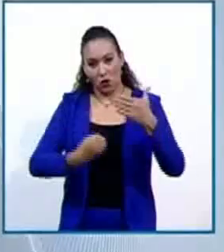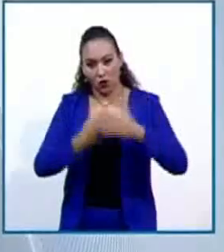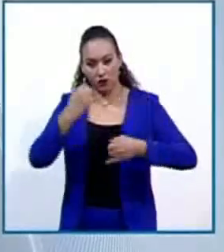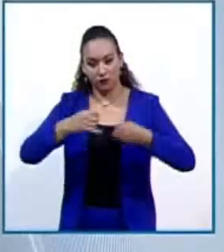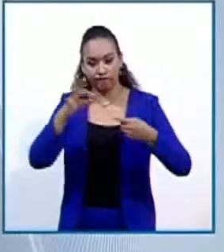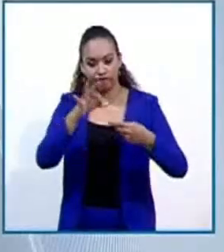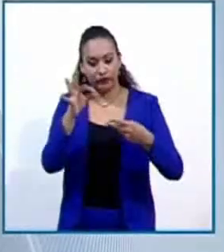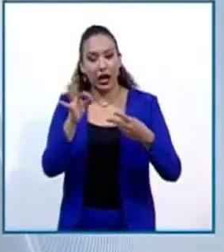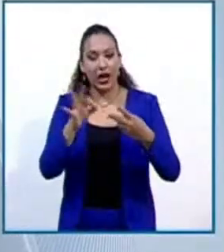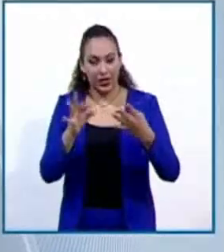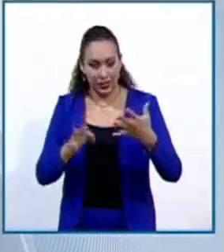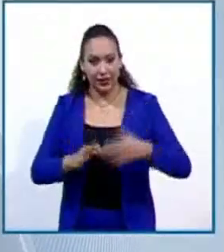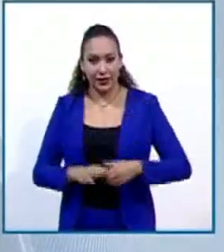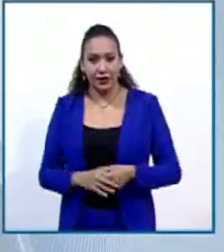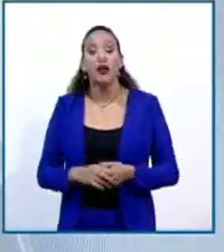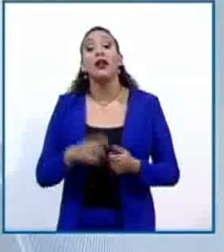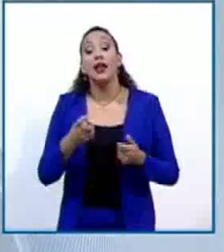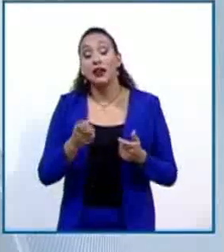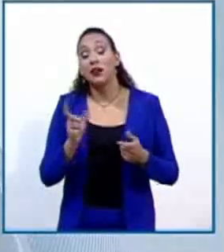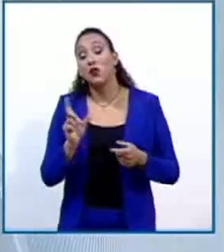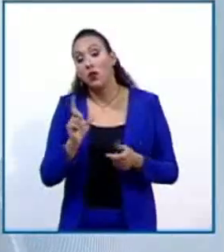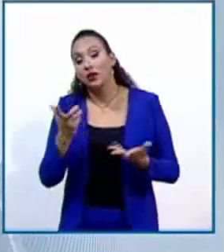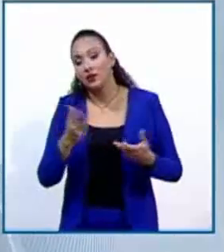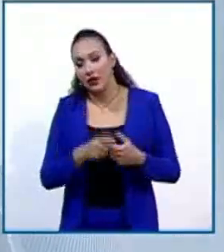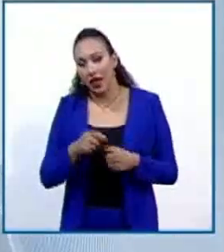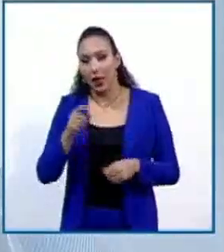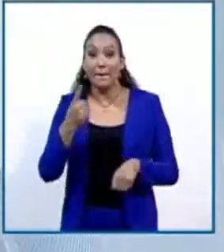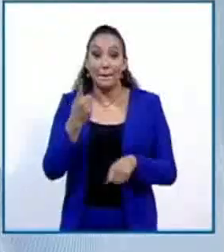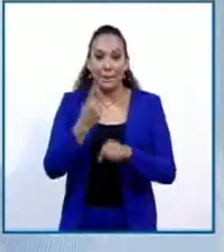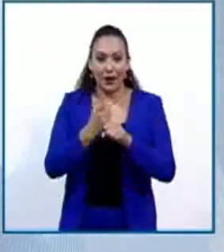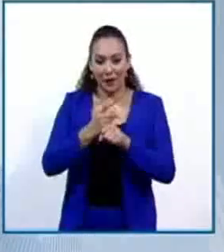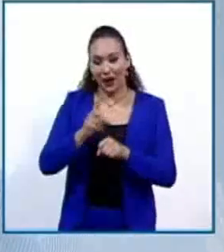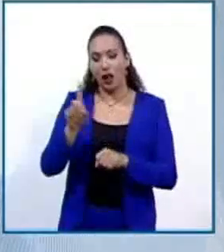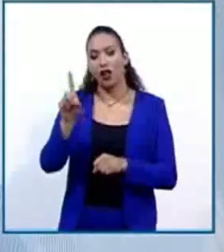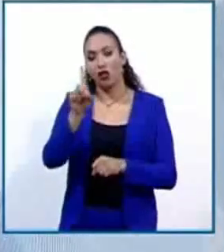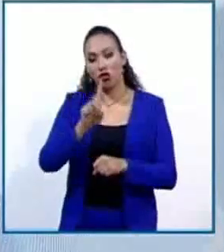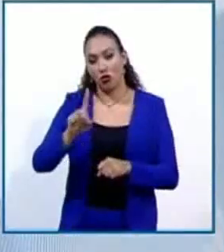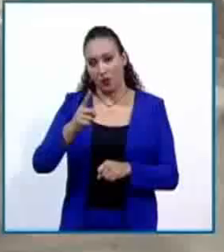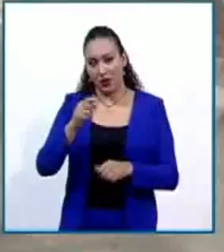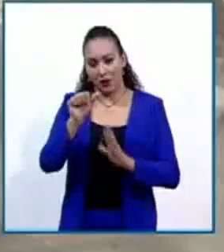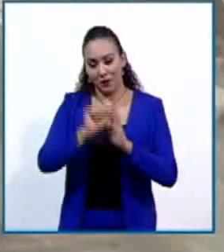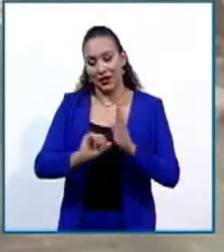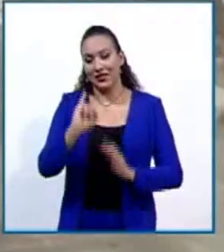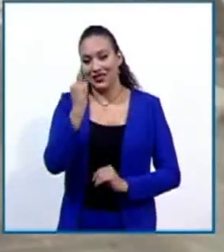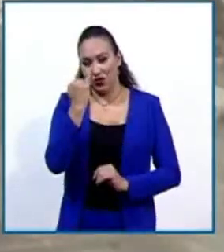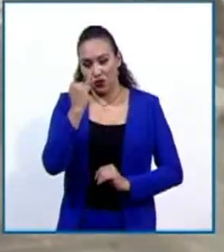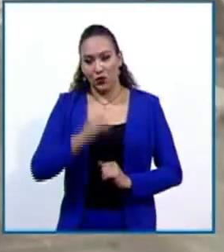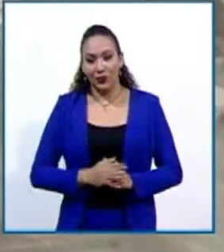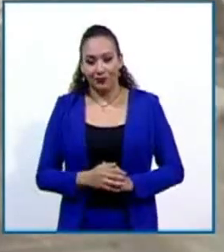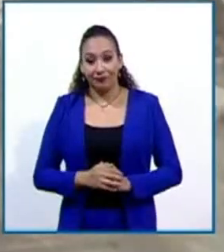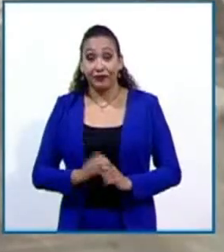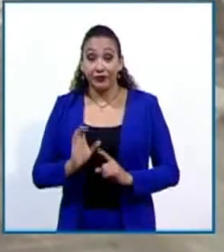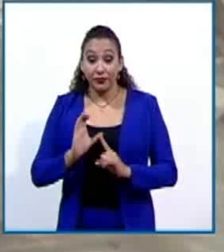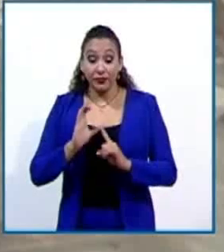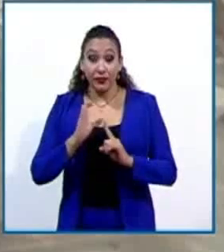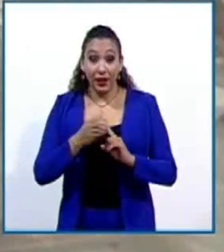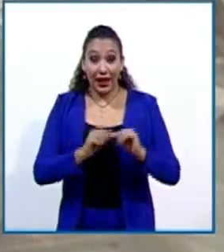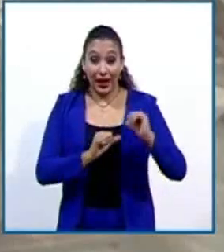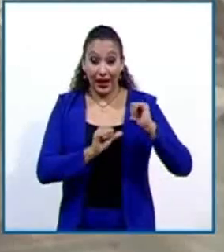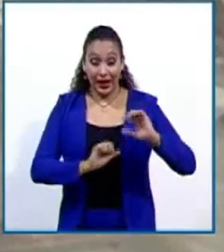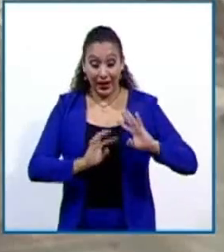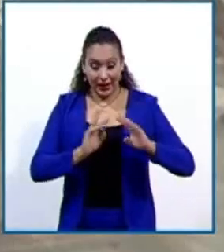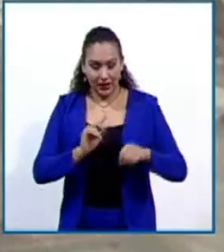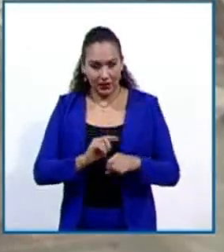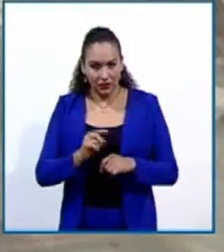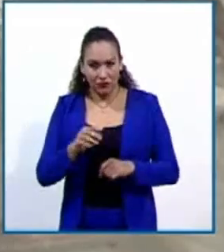personas juzgadoras que se llevará a cabo el primer domingo del mes de junio. El Consejo General aprobó 4 diseños de